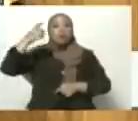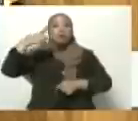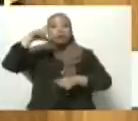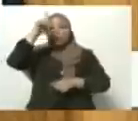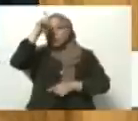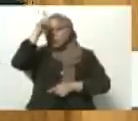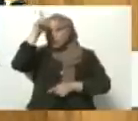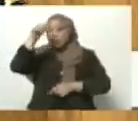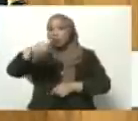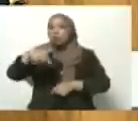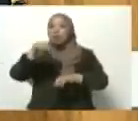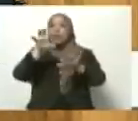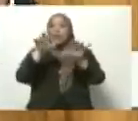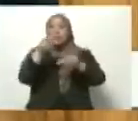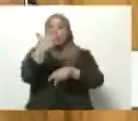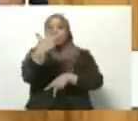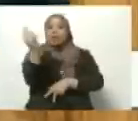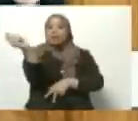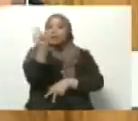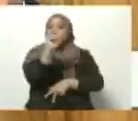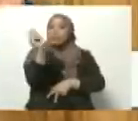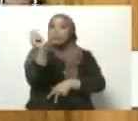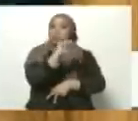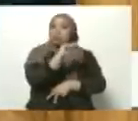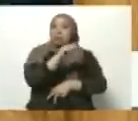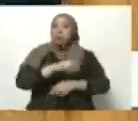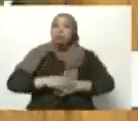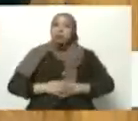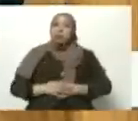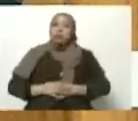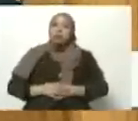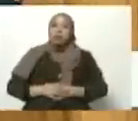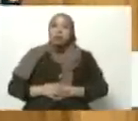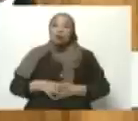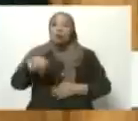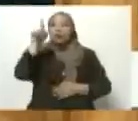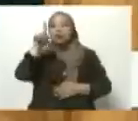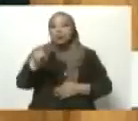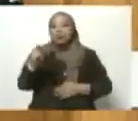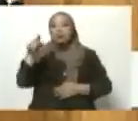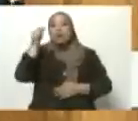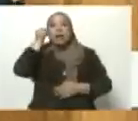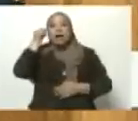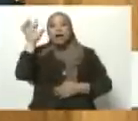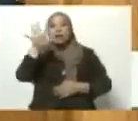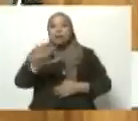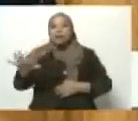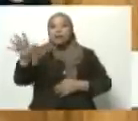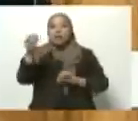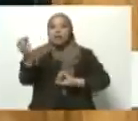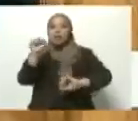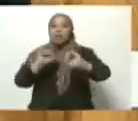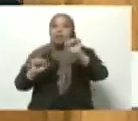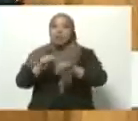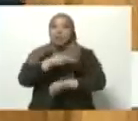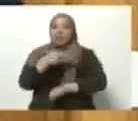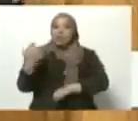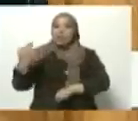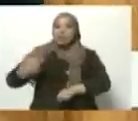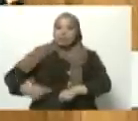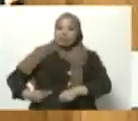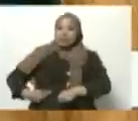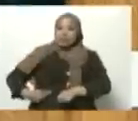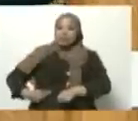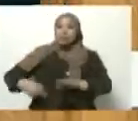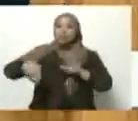hace 3 semanas, donde pone el plan. Dice, el plan no es nada más Europa, nos vamos a ir al Pacífico porque hay que frenar a China. Y tenemos que obligar a China a